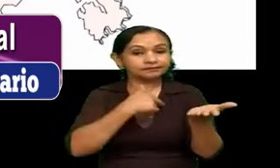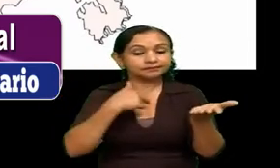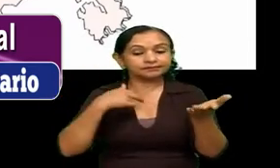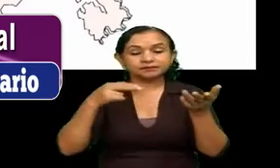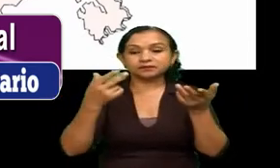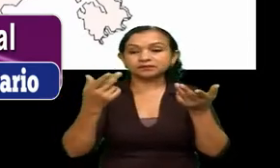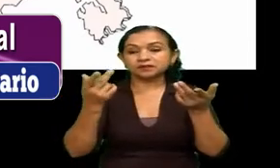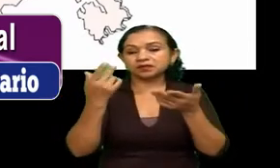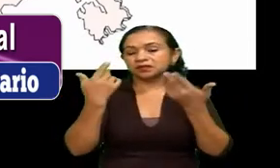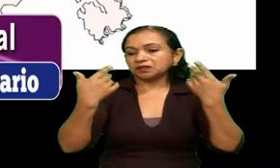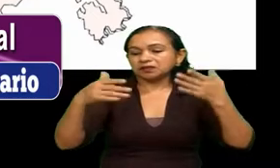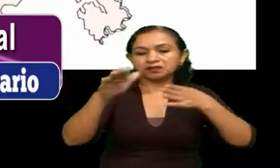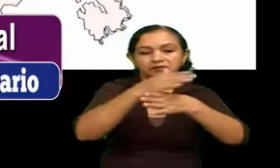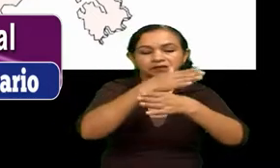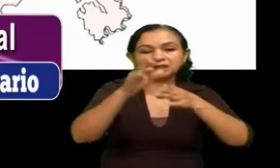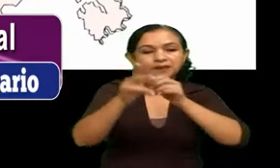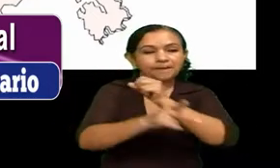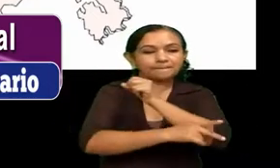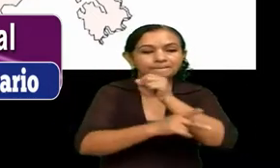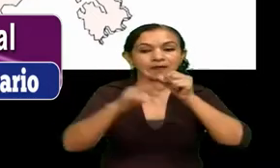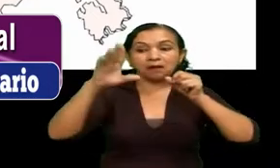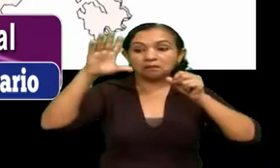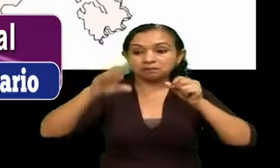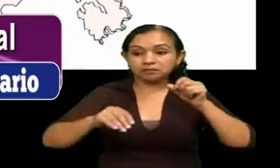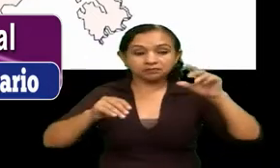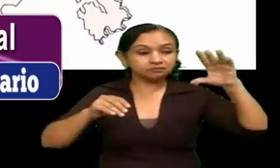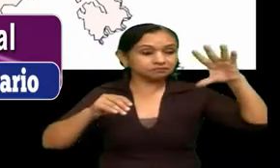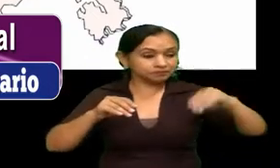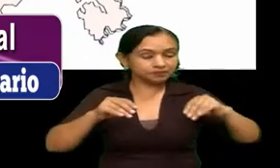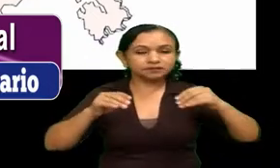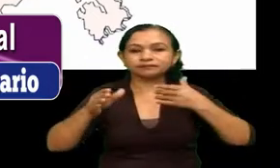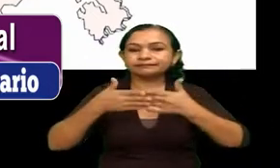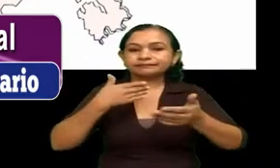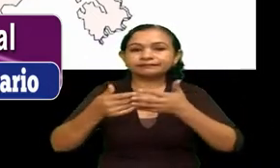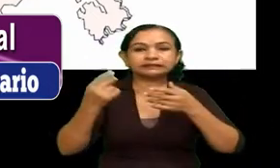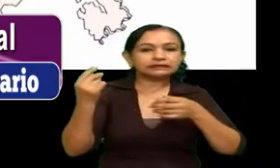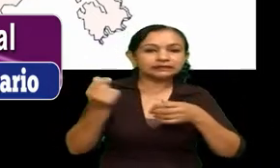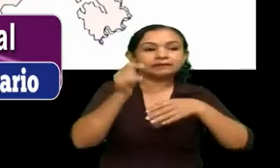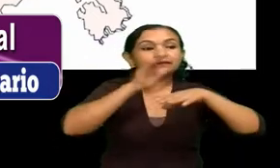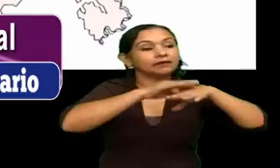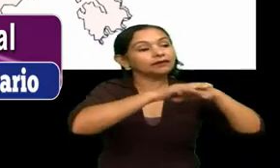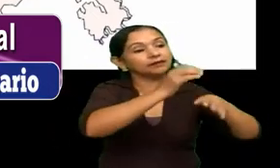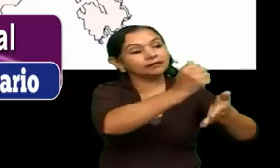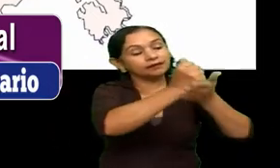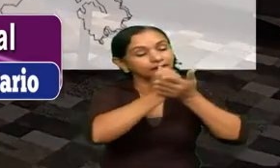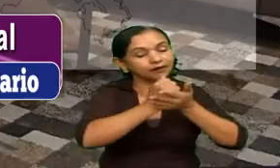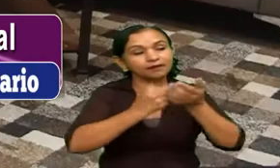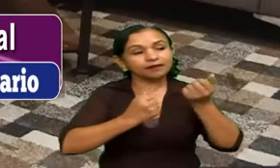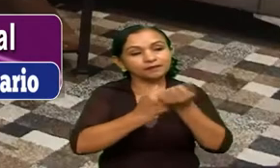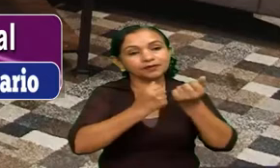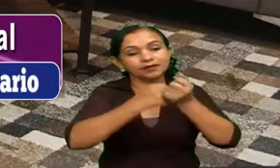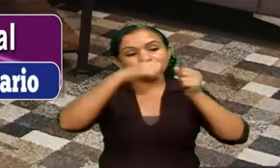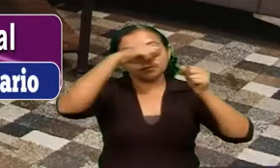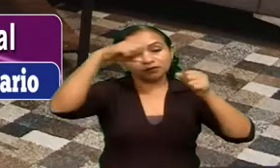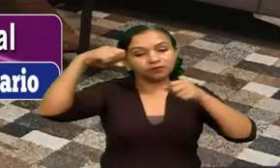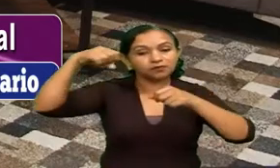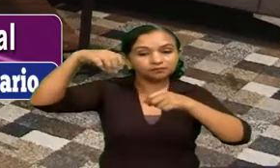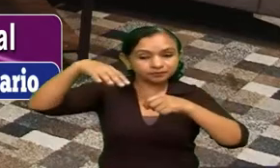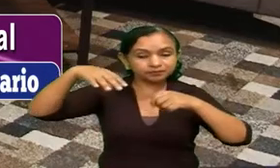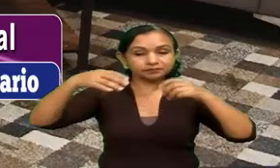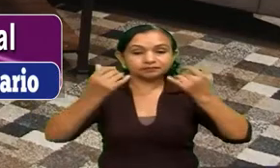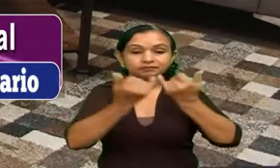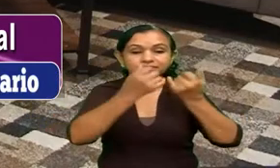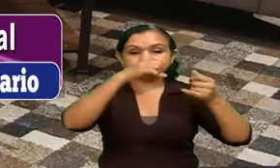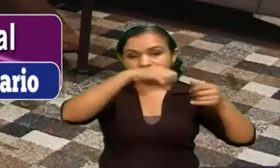país. Okay. También a la hora de las emergencias tenés cómo apoyarte. En este